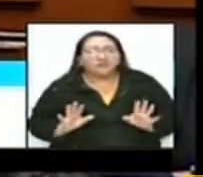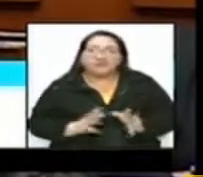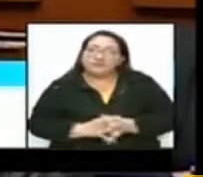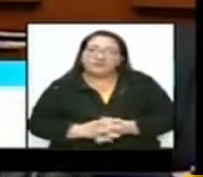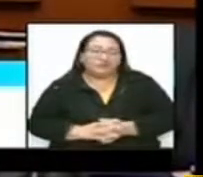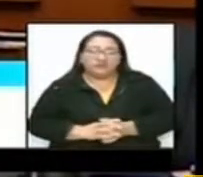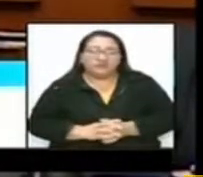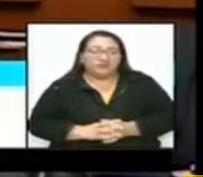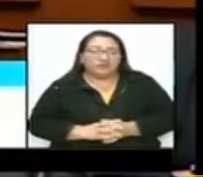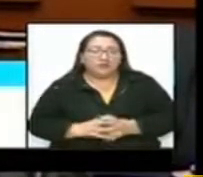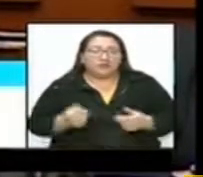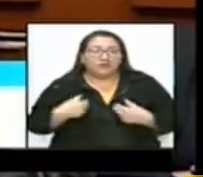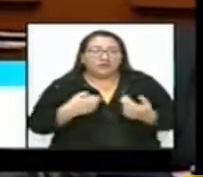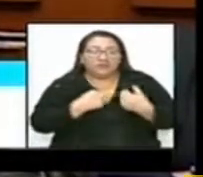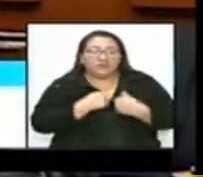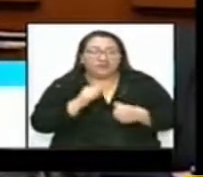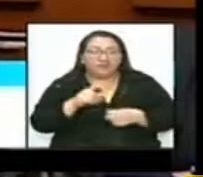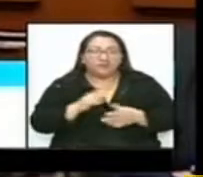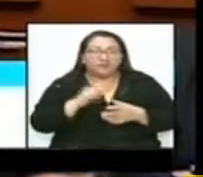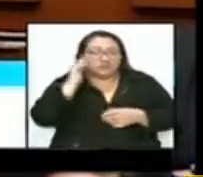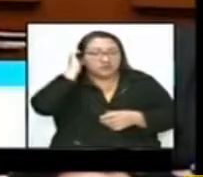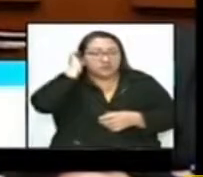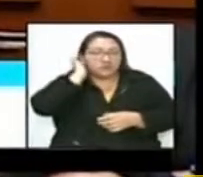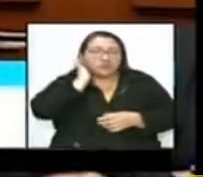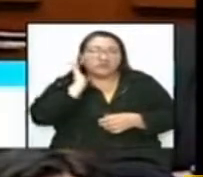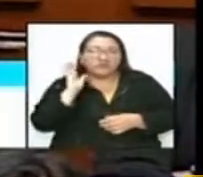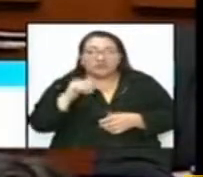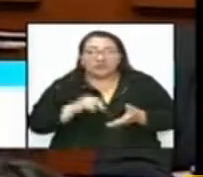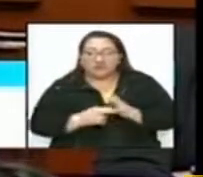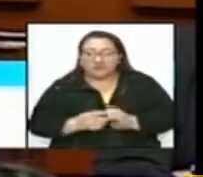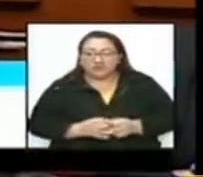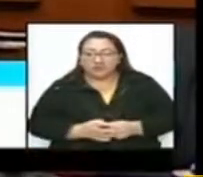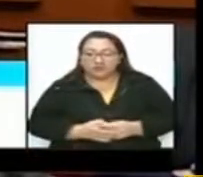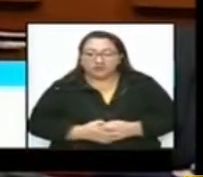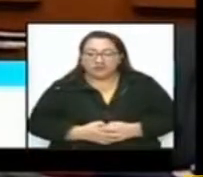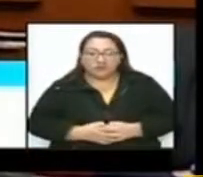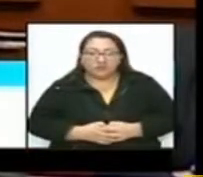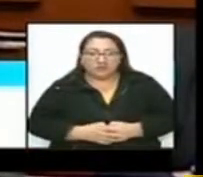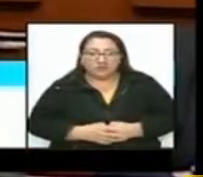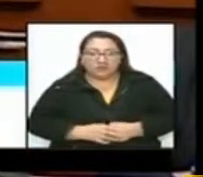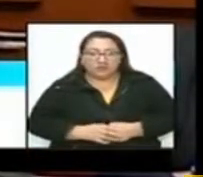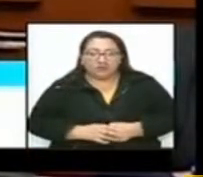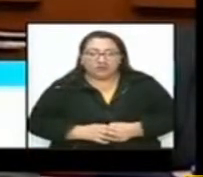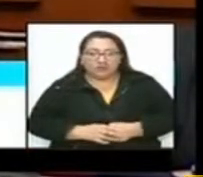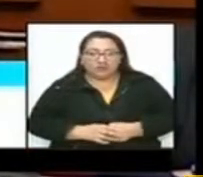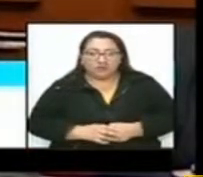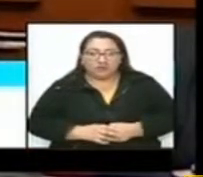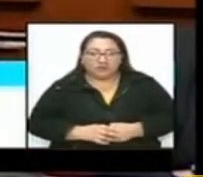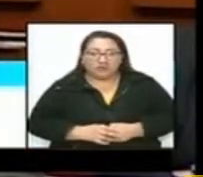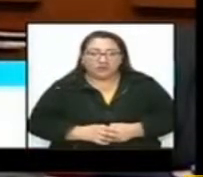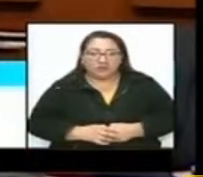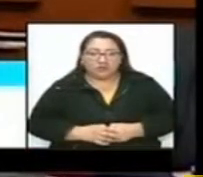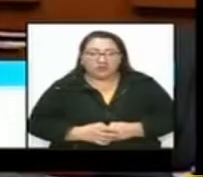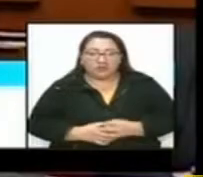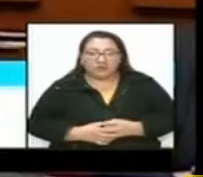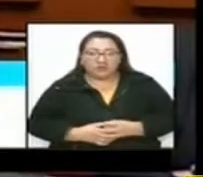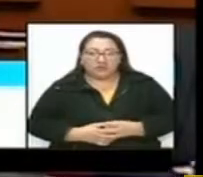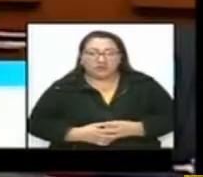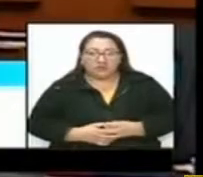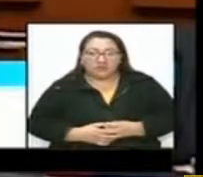obtener réditos en sus alicaídas pretensiones de encuestas y entonces